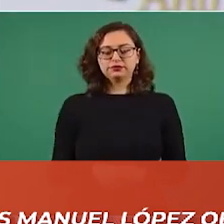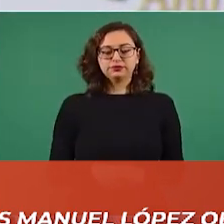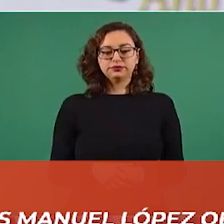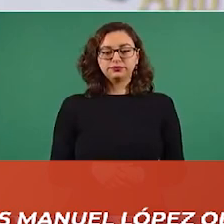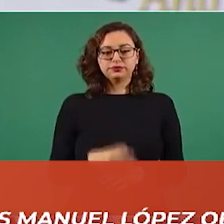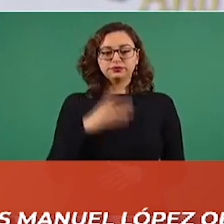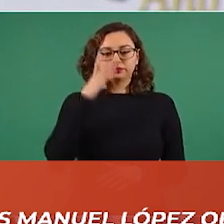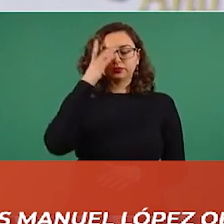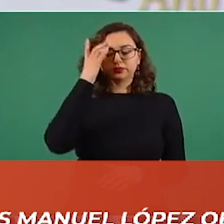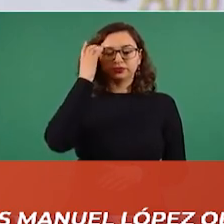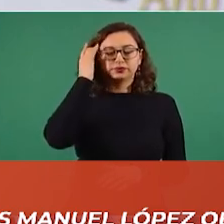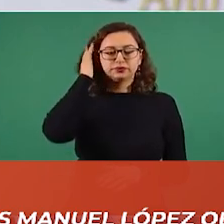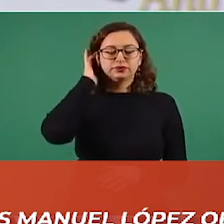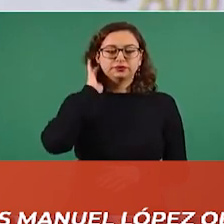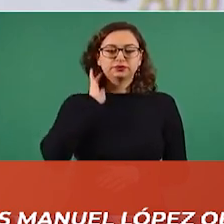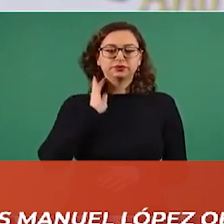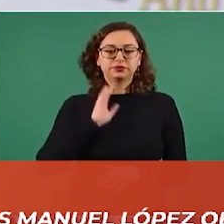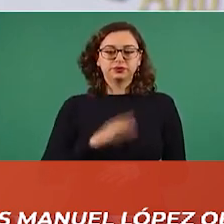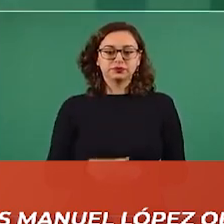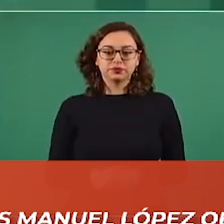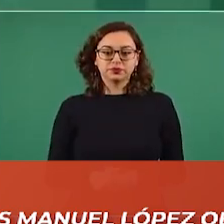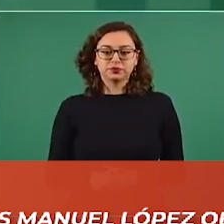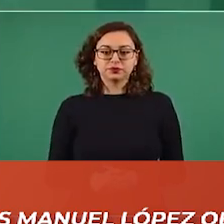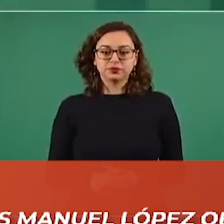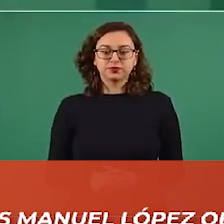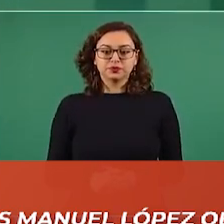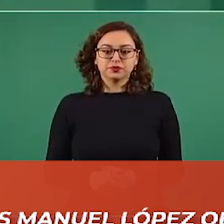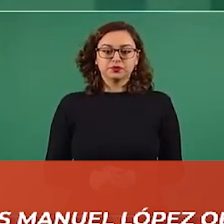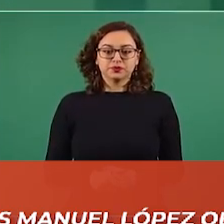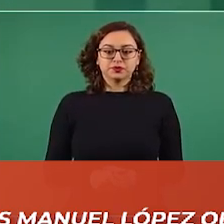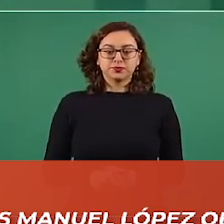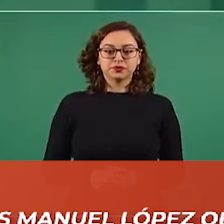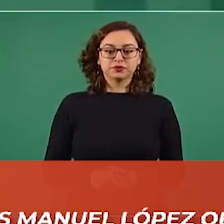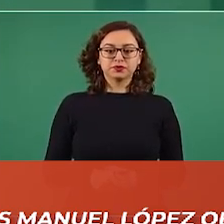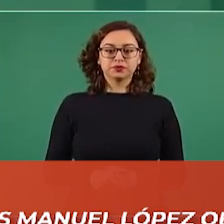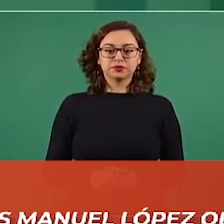cuando las autoridades